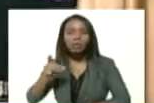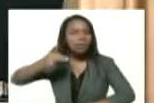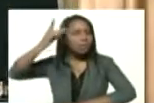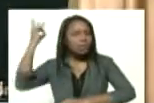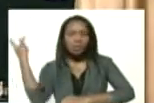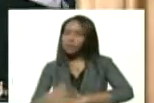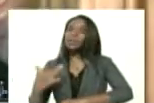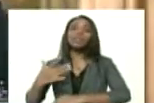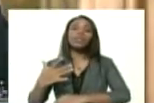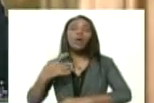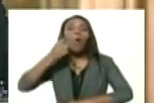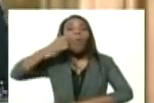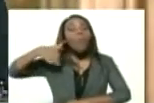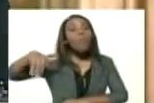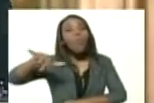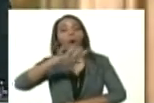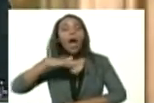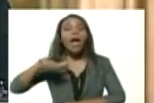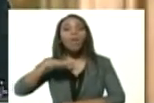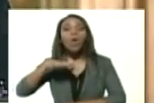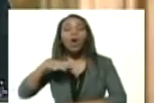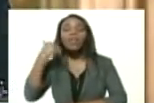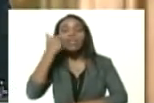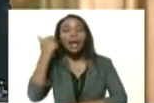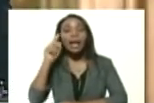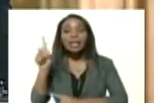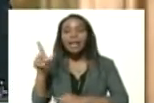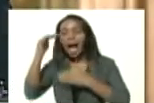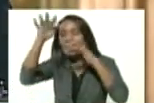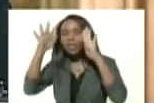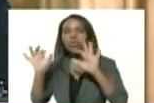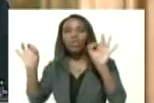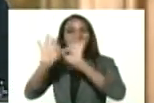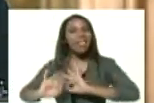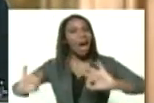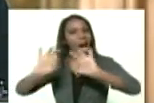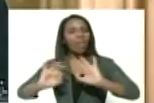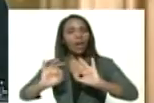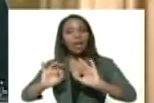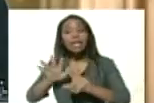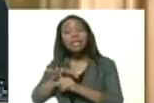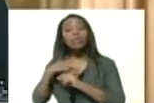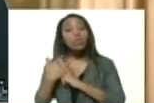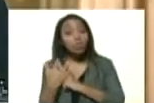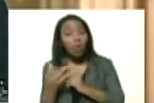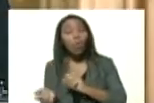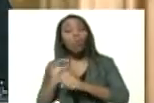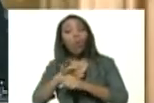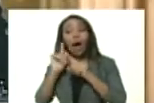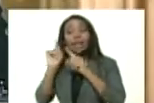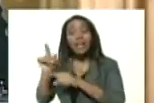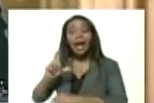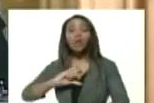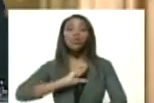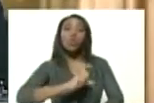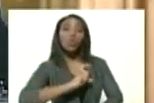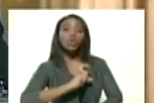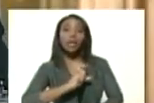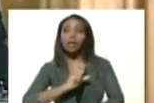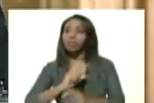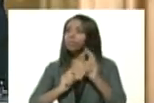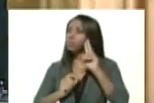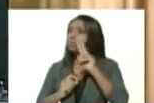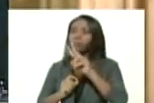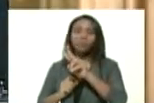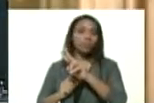los pueblos indígenas enfermos de coronavirus y nadie los atiende la situación de coronavirus en cúcuta es exponencial